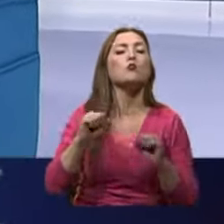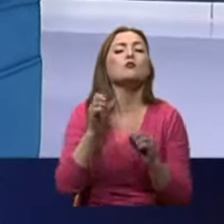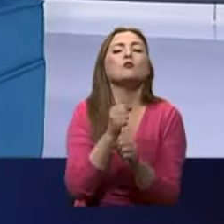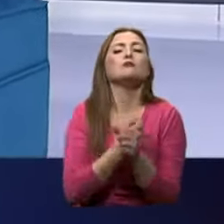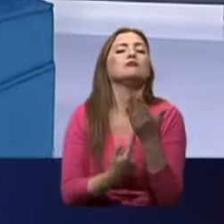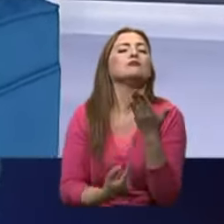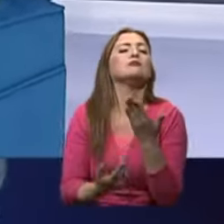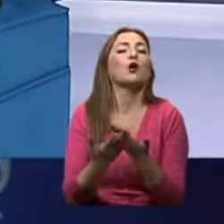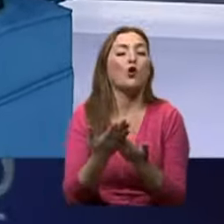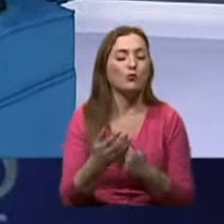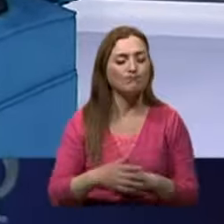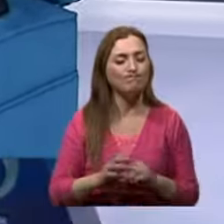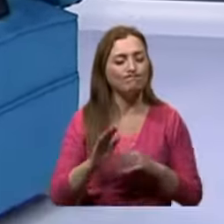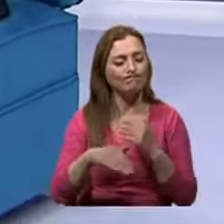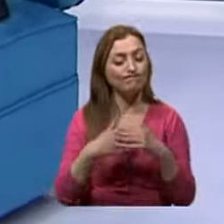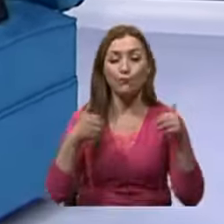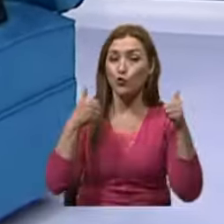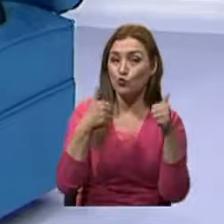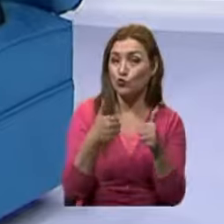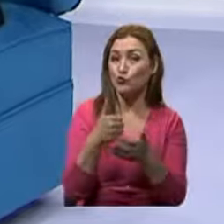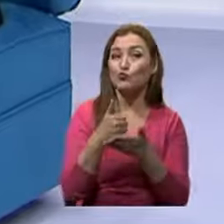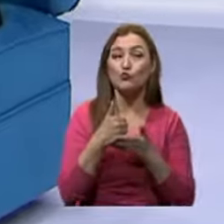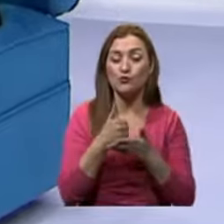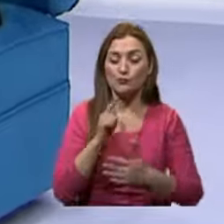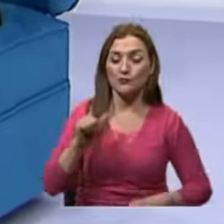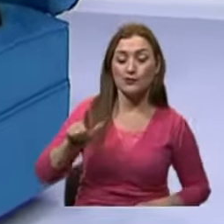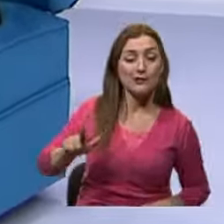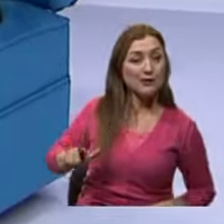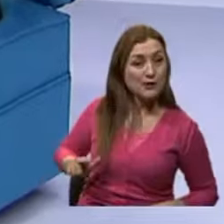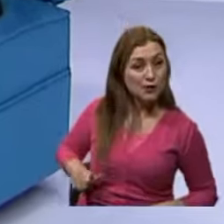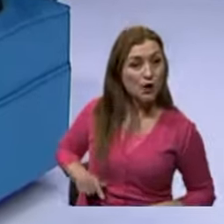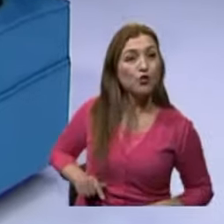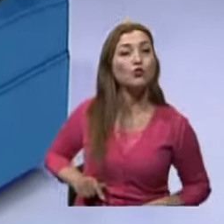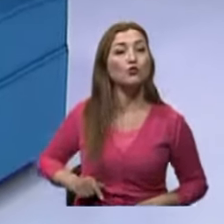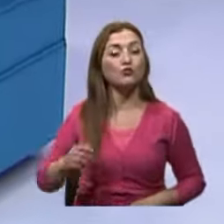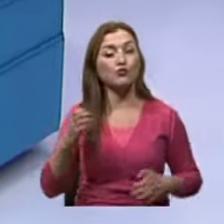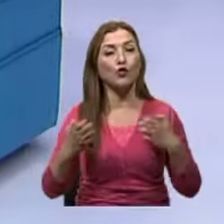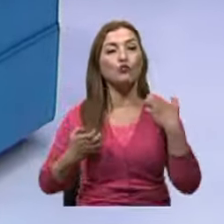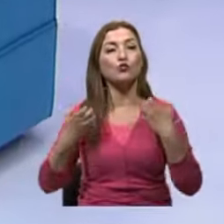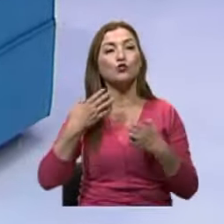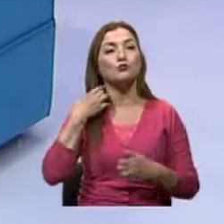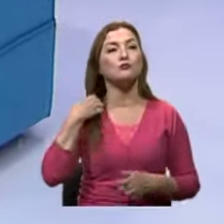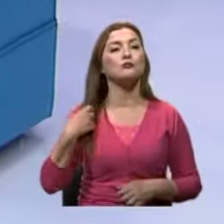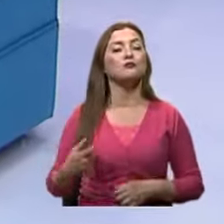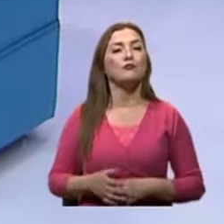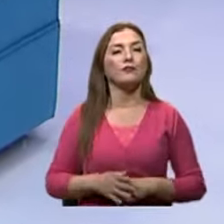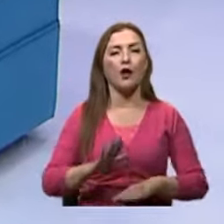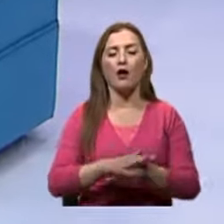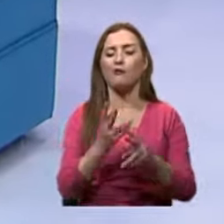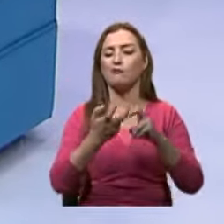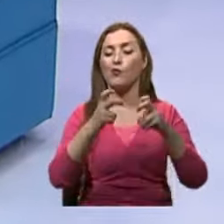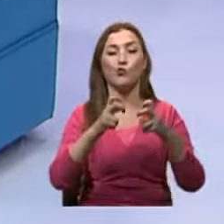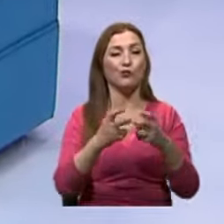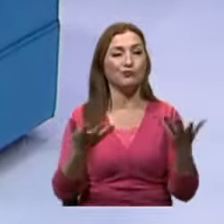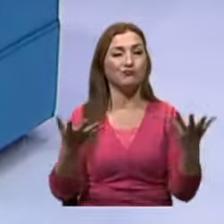hacer para estar bien, para nuestro bienestar, tanto salud y también emocional, ¿no? Así Porque esto es. me ha causado muchos Por problemas. supuesto. Y